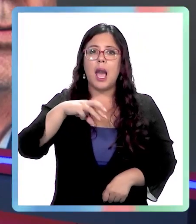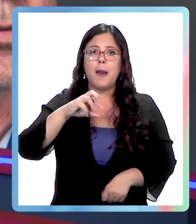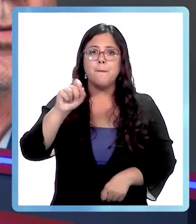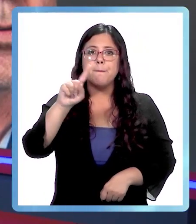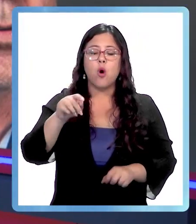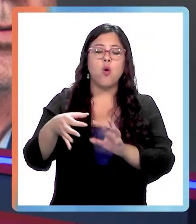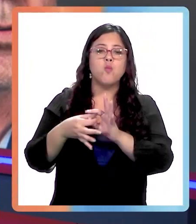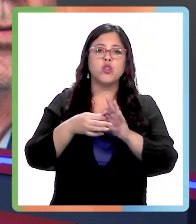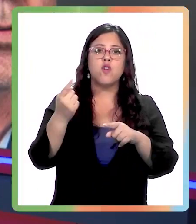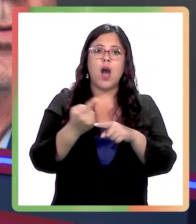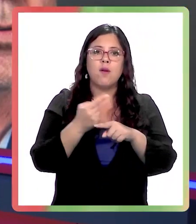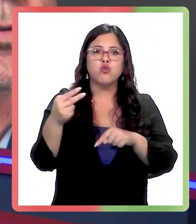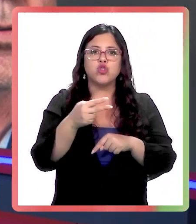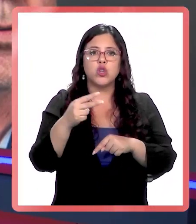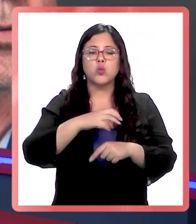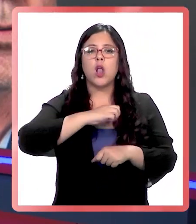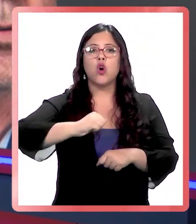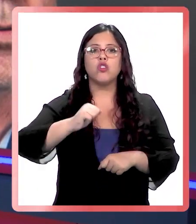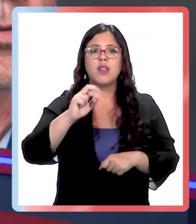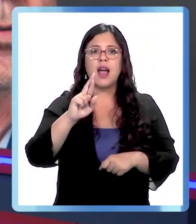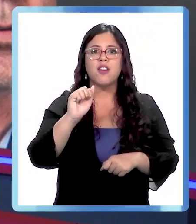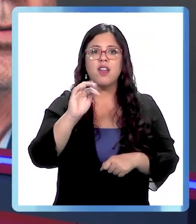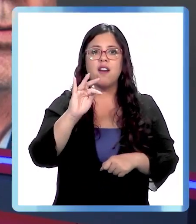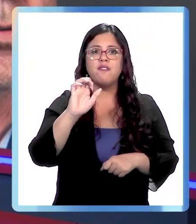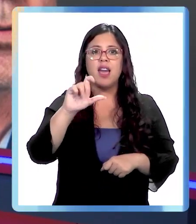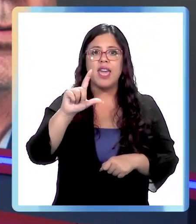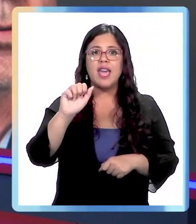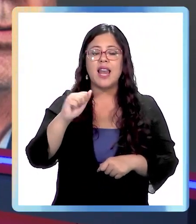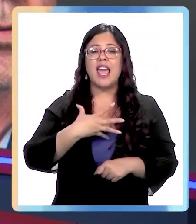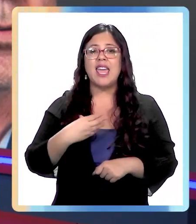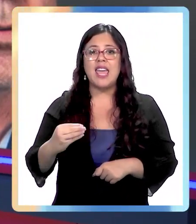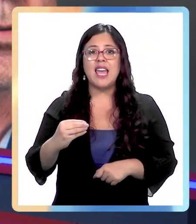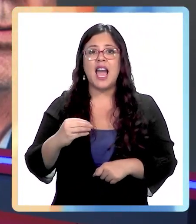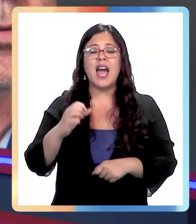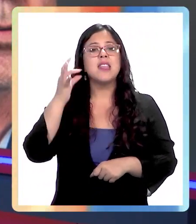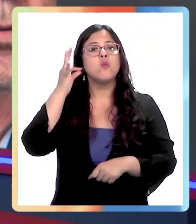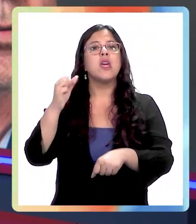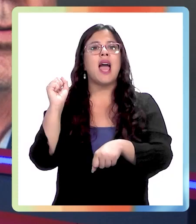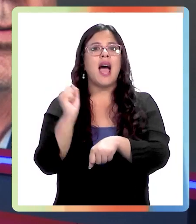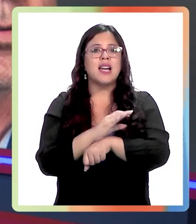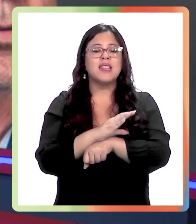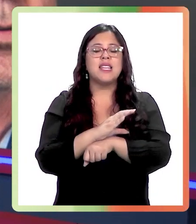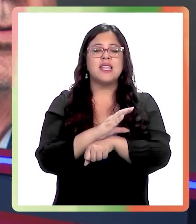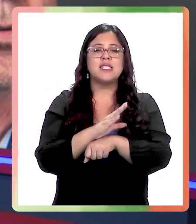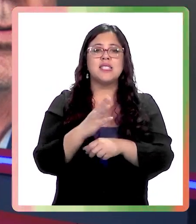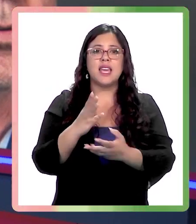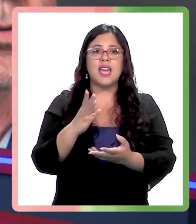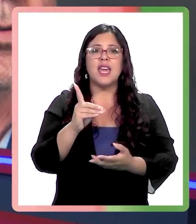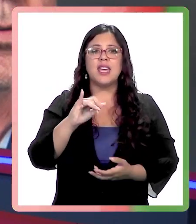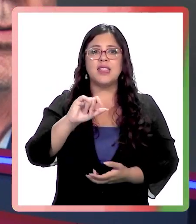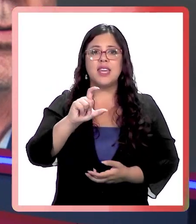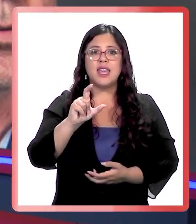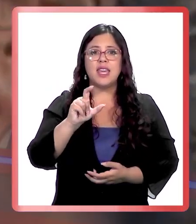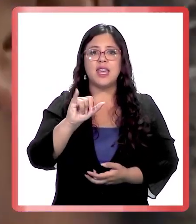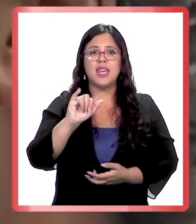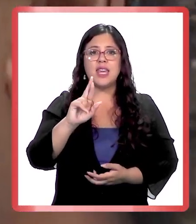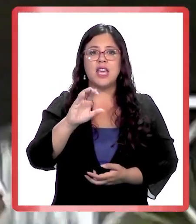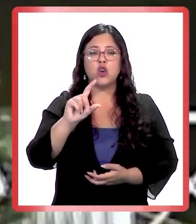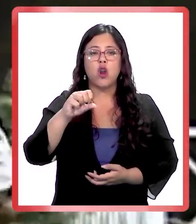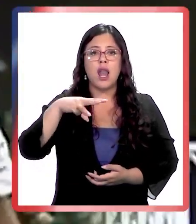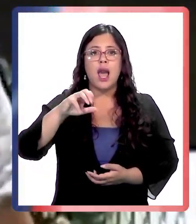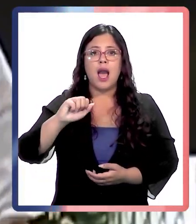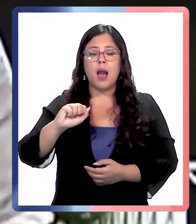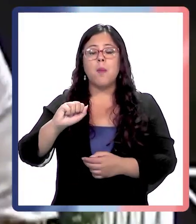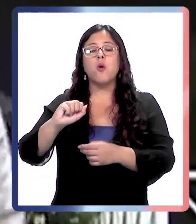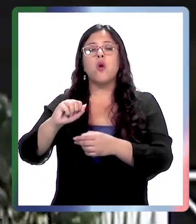presunto abuso sexual contra Rafaela Di Girolamo, hija de la actriz Claudia Di Girolamo, quien por años fue su pareja.